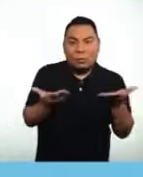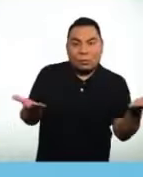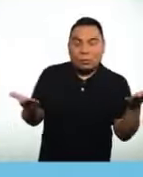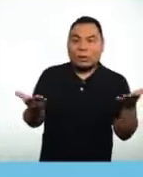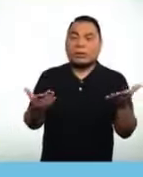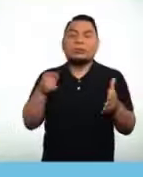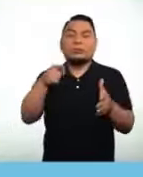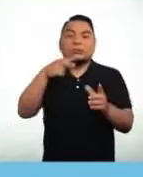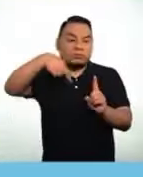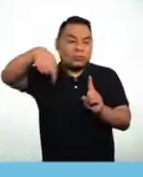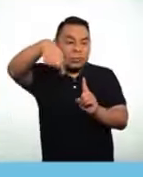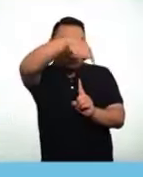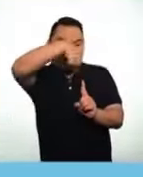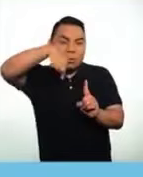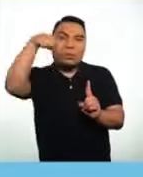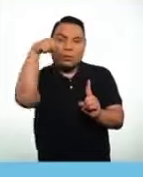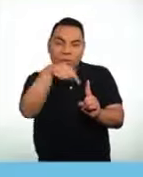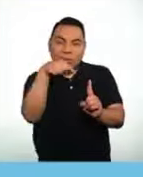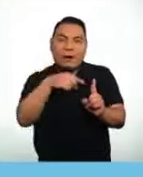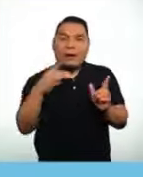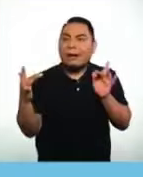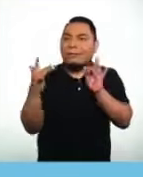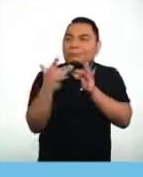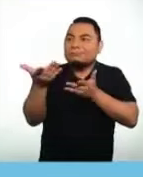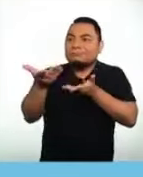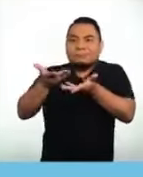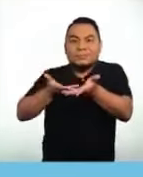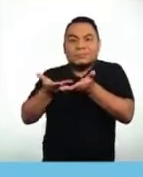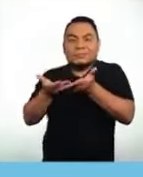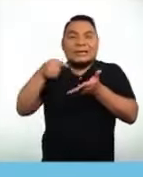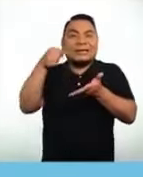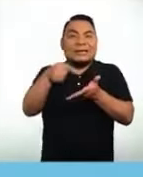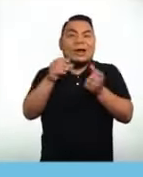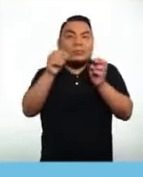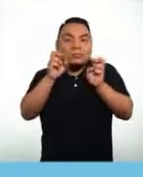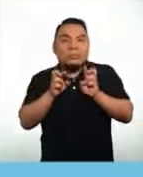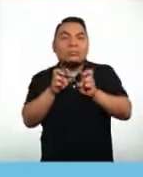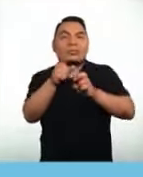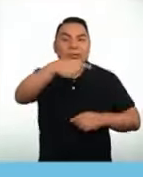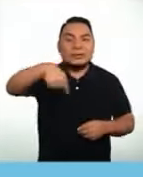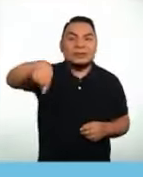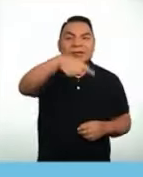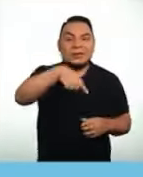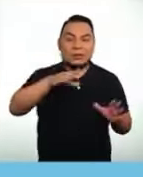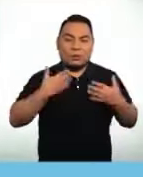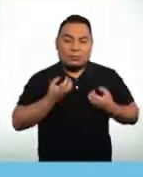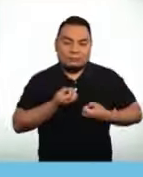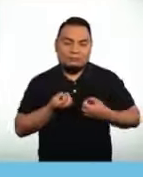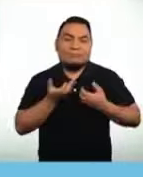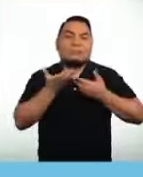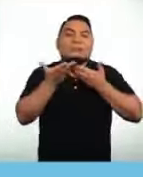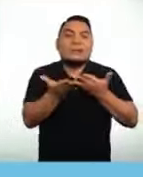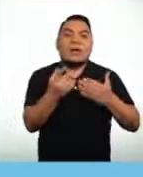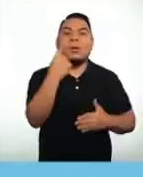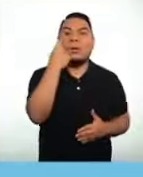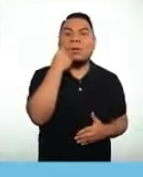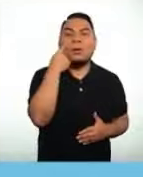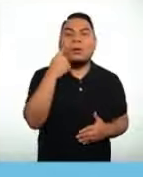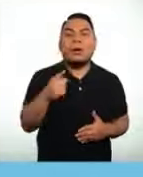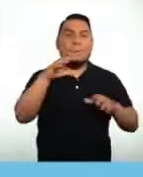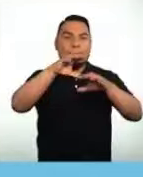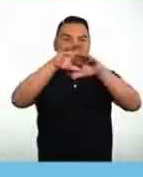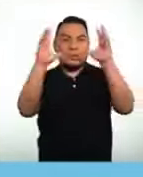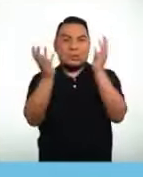los materiales y con su entorno. Esta es una oportunidad para que puedan expresarse y